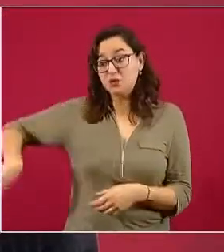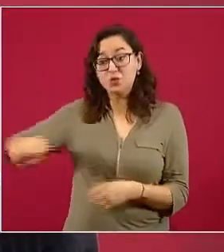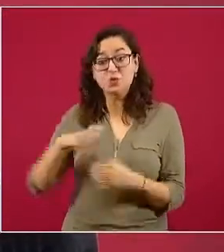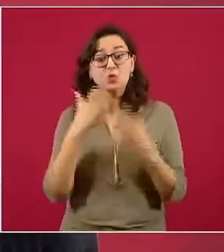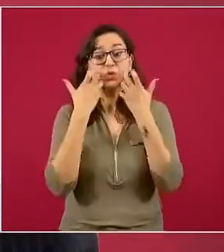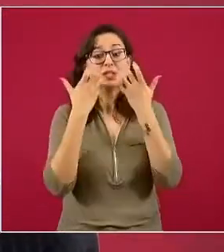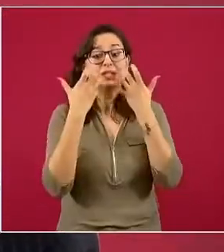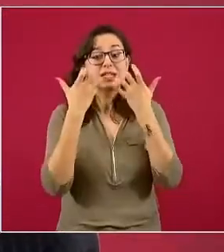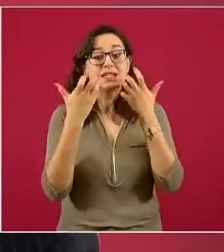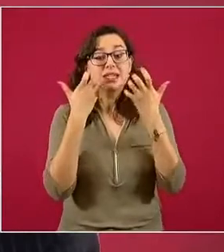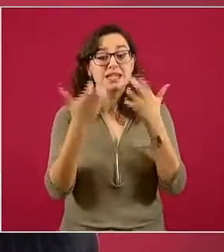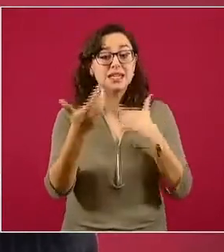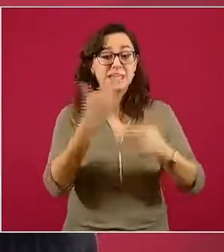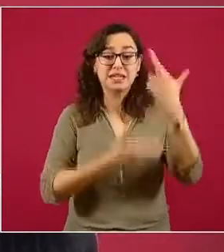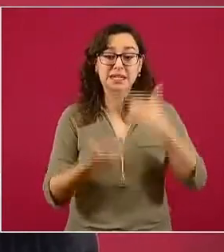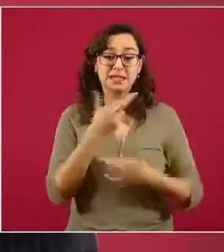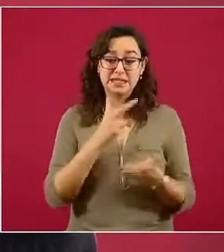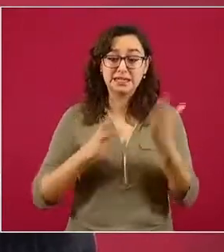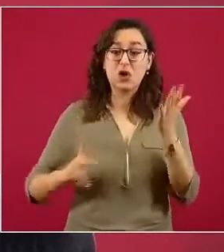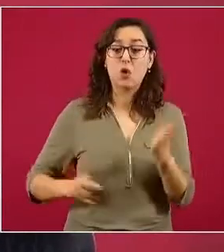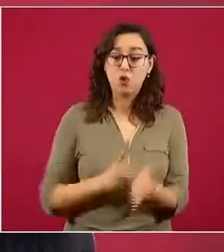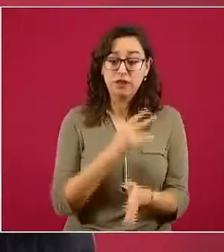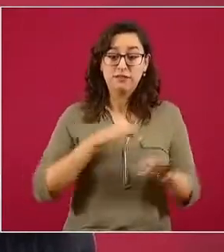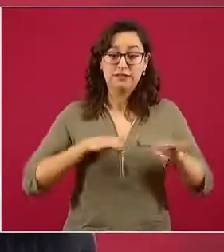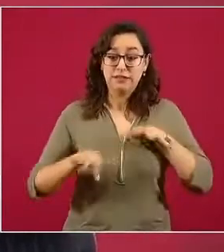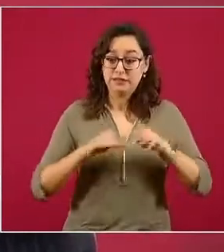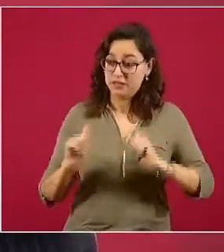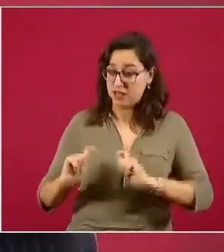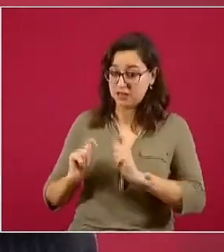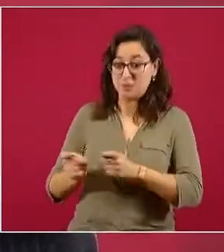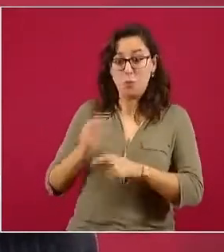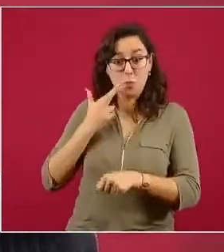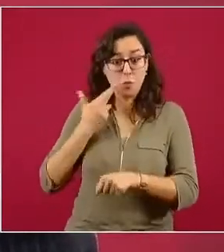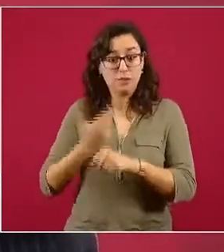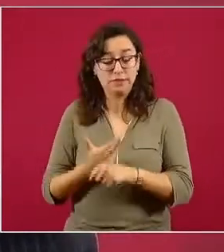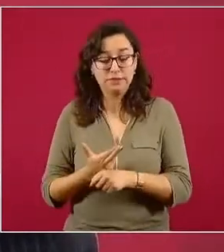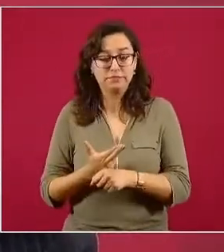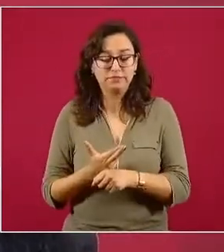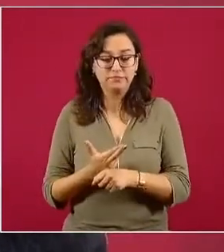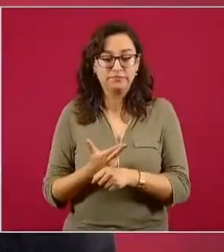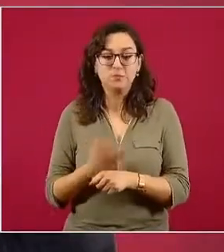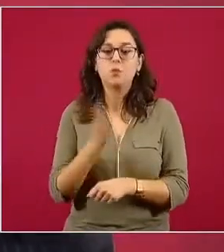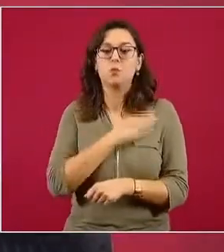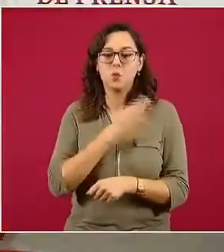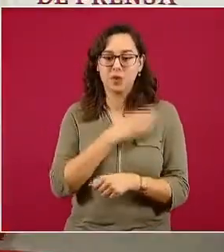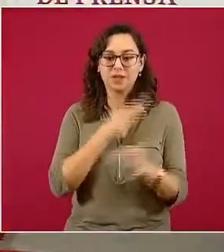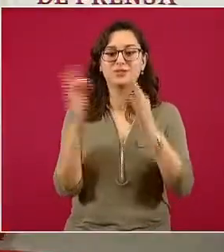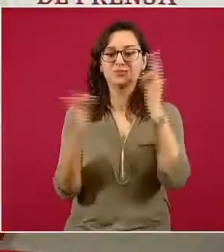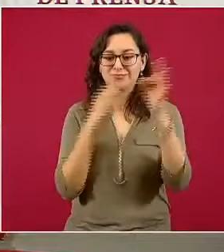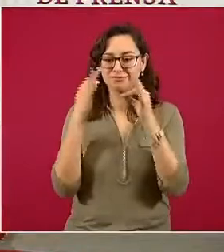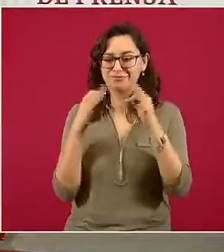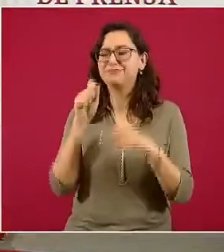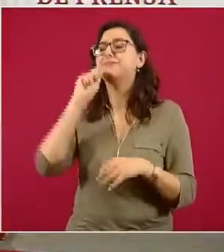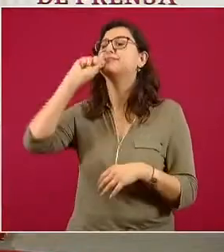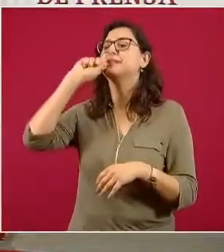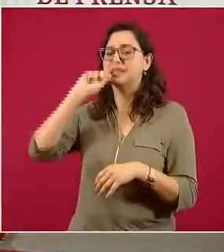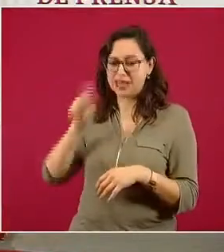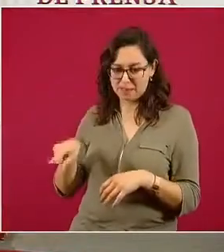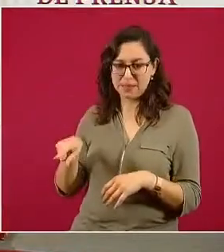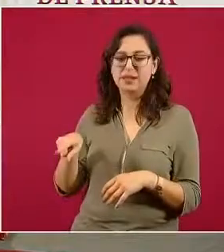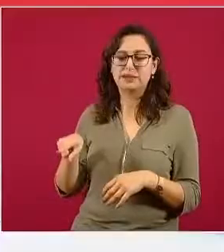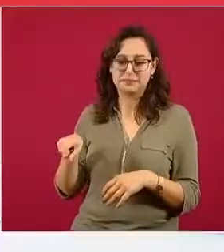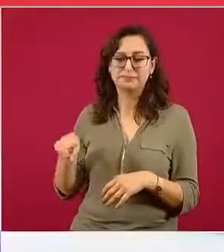regresar lo más pronto posible a cumplir con su misión, es que también están incluidas en